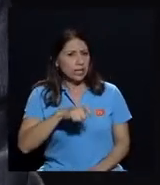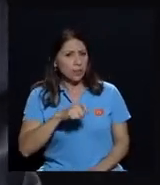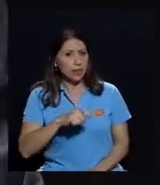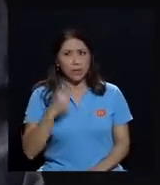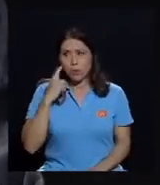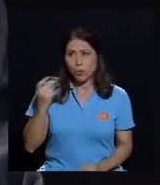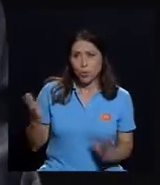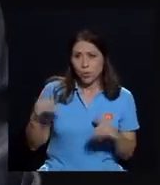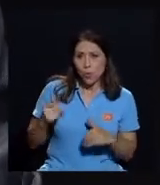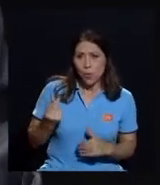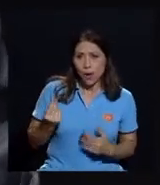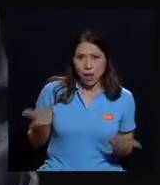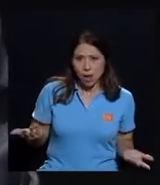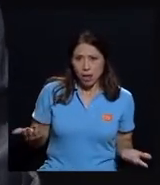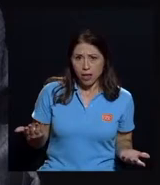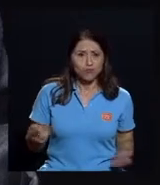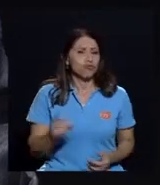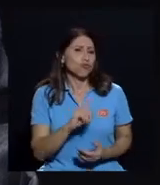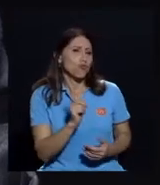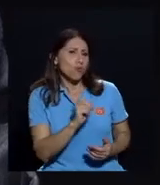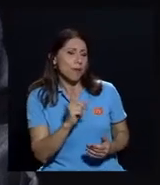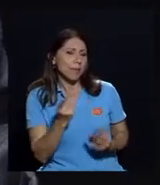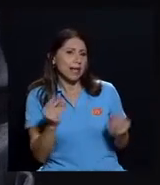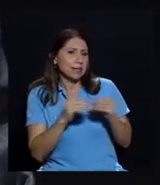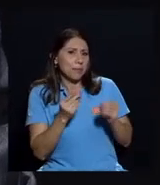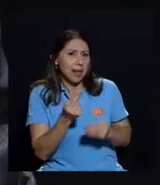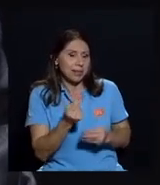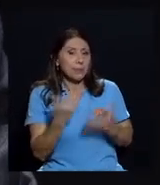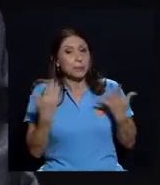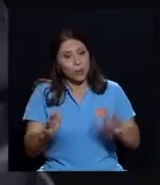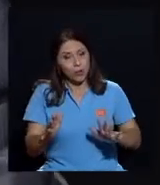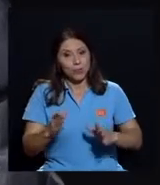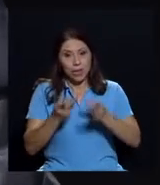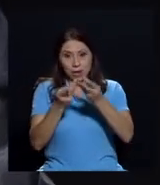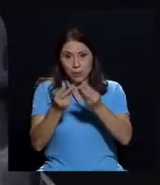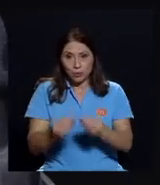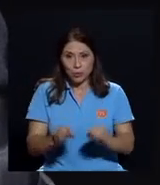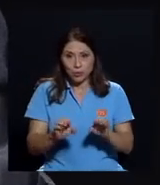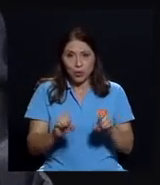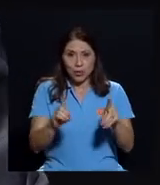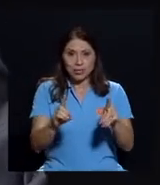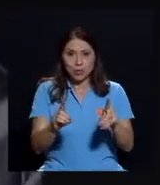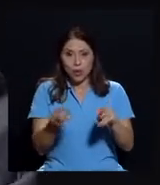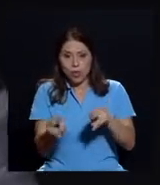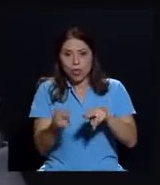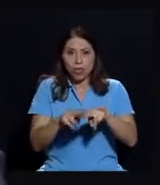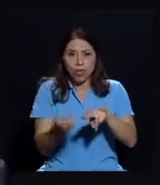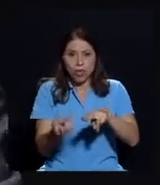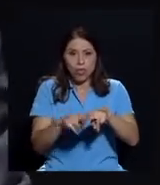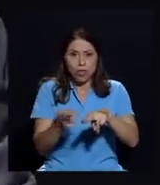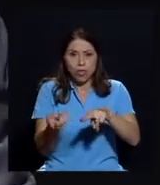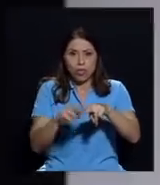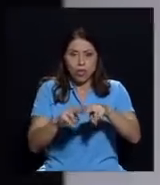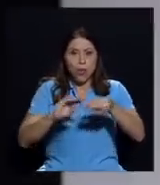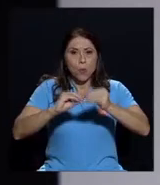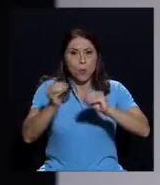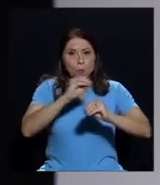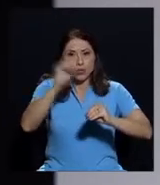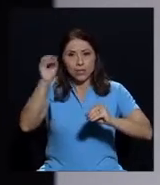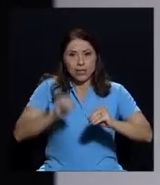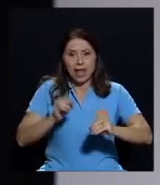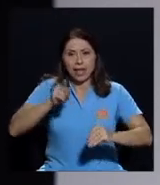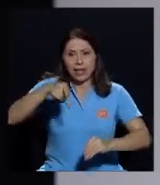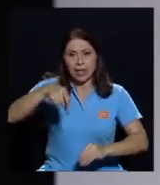plata no va a ver no va a haber más plata bueno el crecimiento del presupuesto de educación crece inicialmente porque es un porcentaje del pib entonces